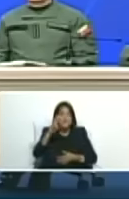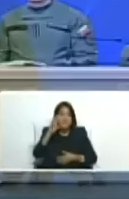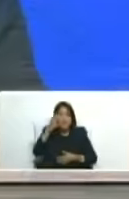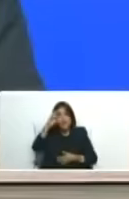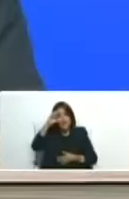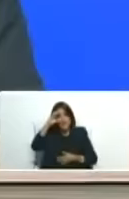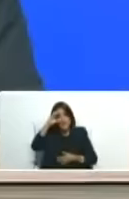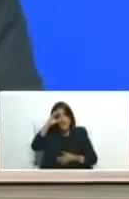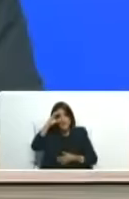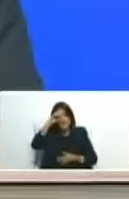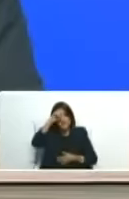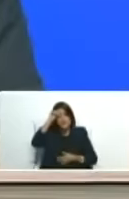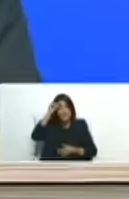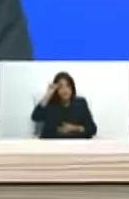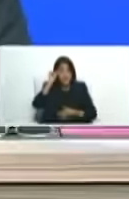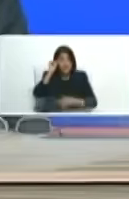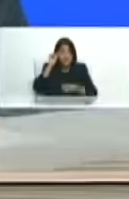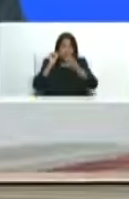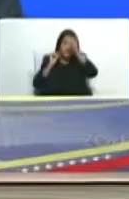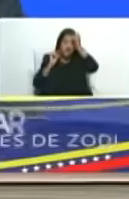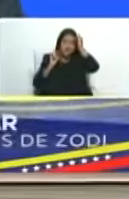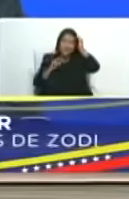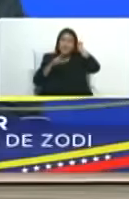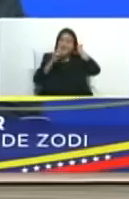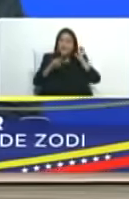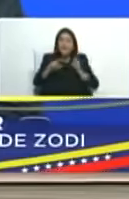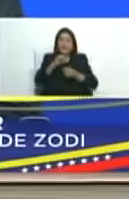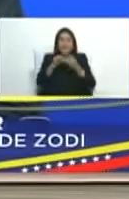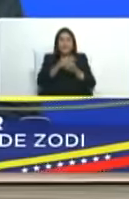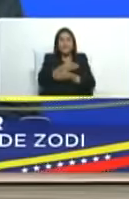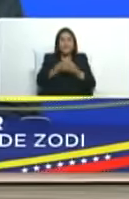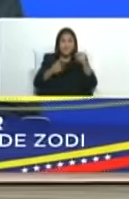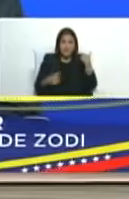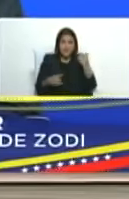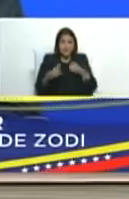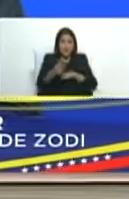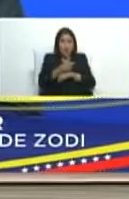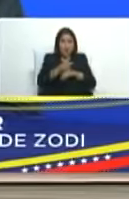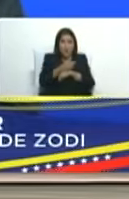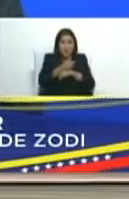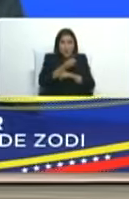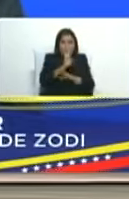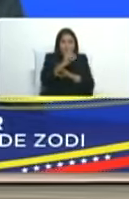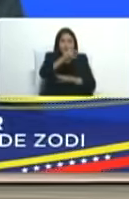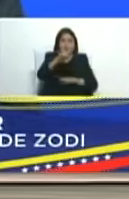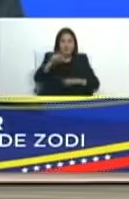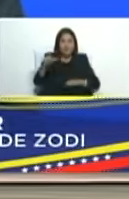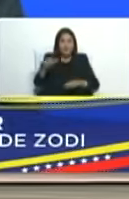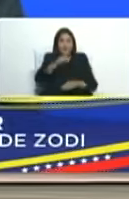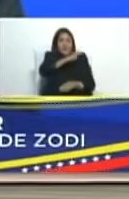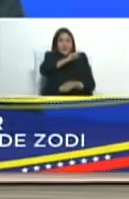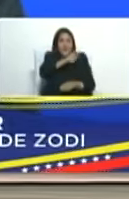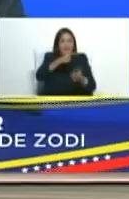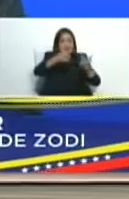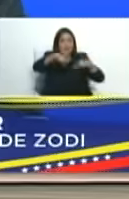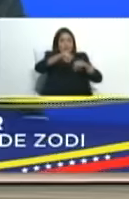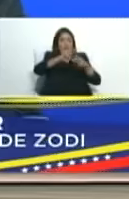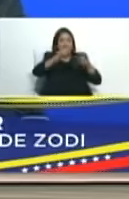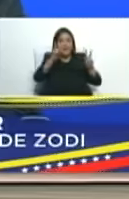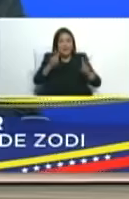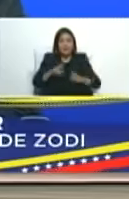el Vicepresidente de Gobierno para la Seguridad Ciudadana, Jefe de los Cuadrantes de Paz,